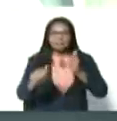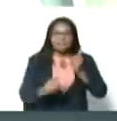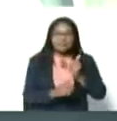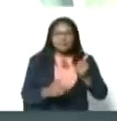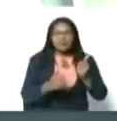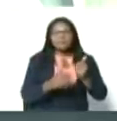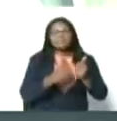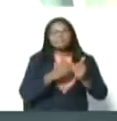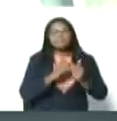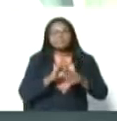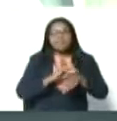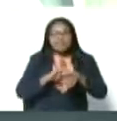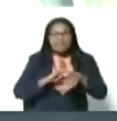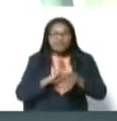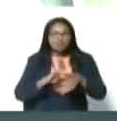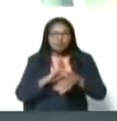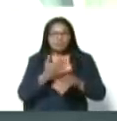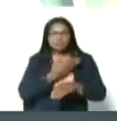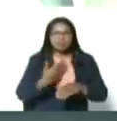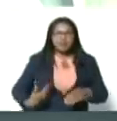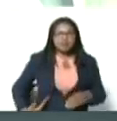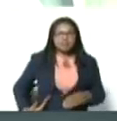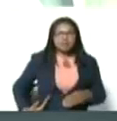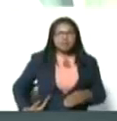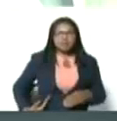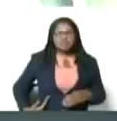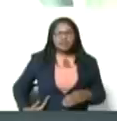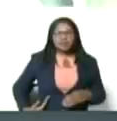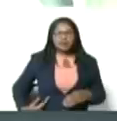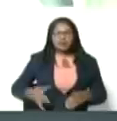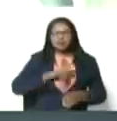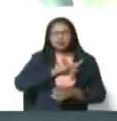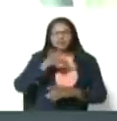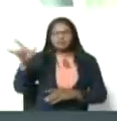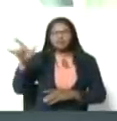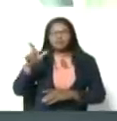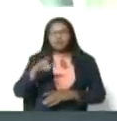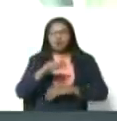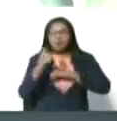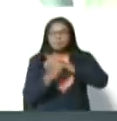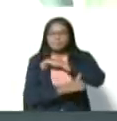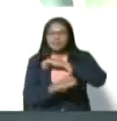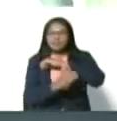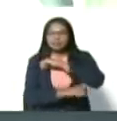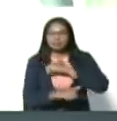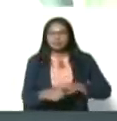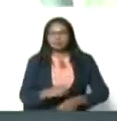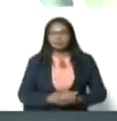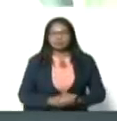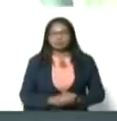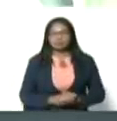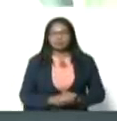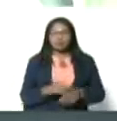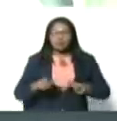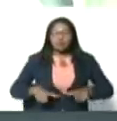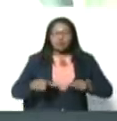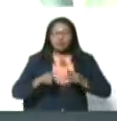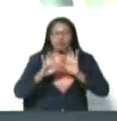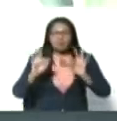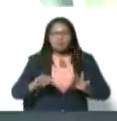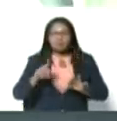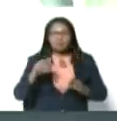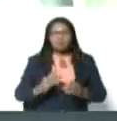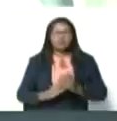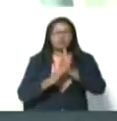Transporte Aéreo y presidente de Conviasa, precisamente en el estado Aragua, en la base aéreo Libertador,